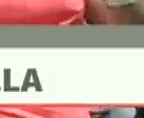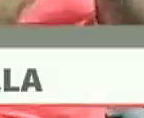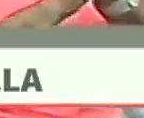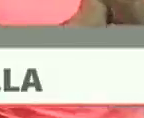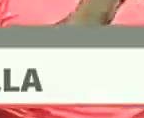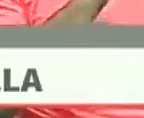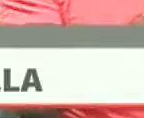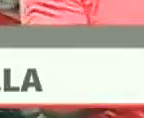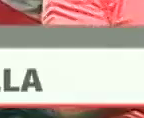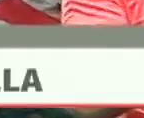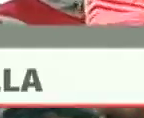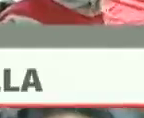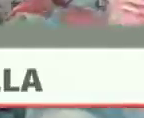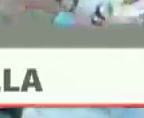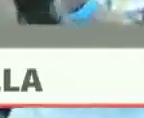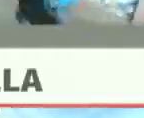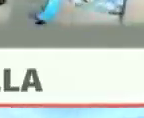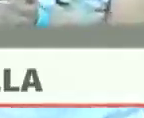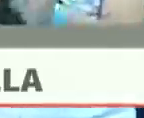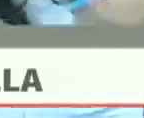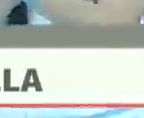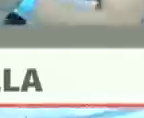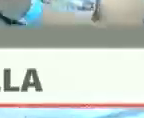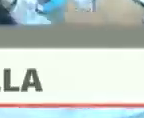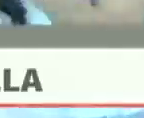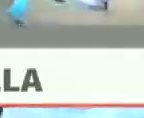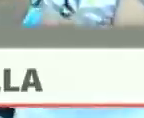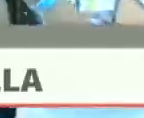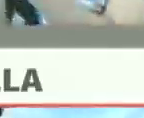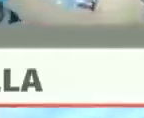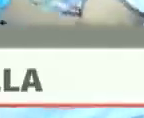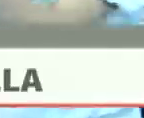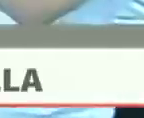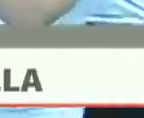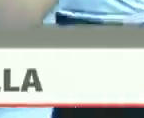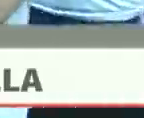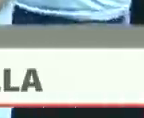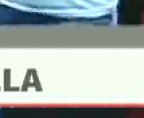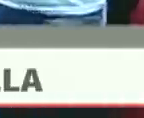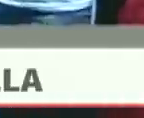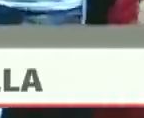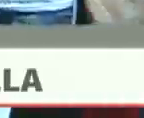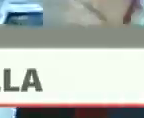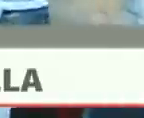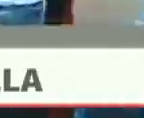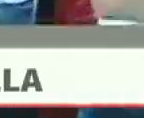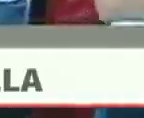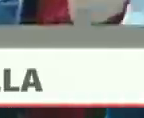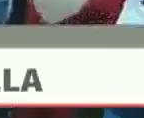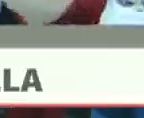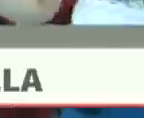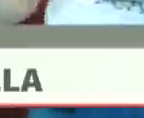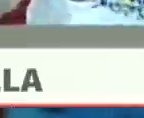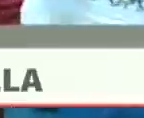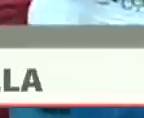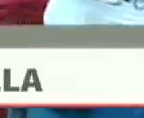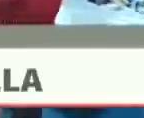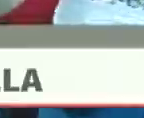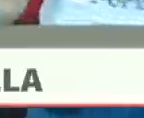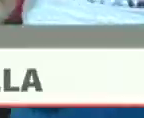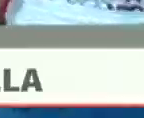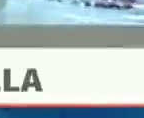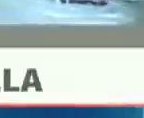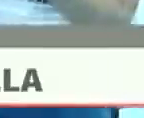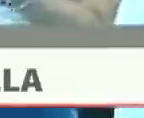lealtad vamos niños único es el mío yo no quiero no